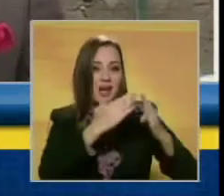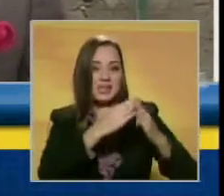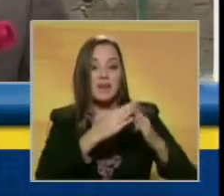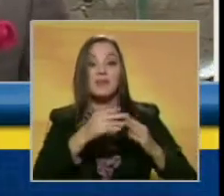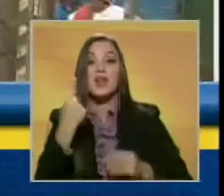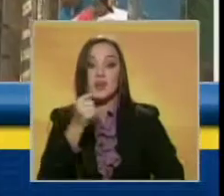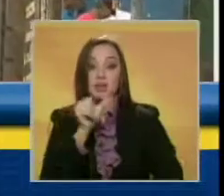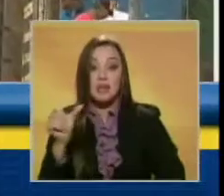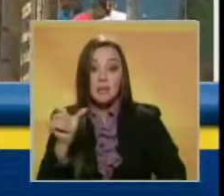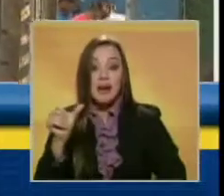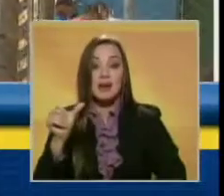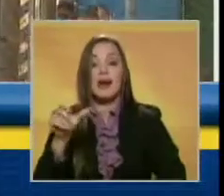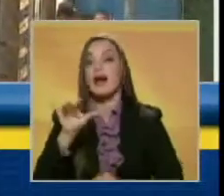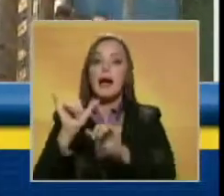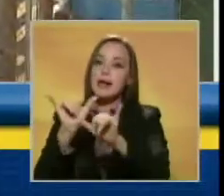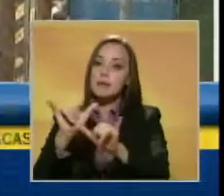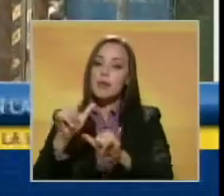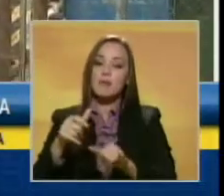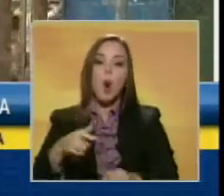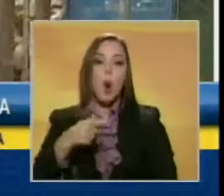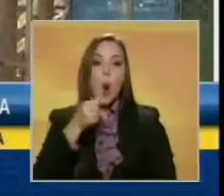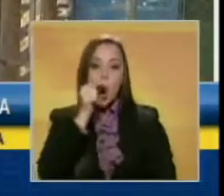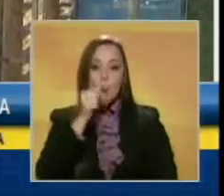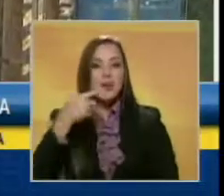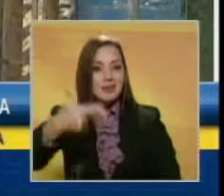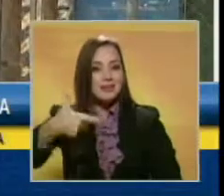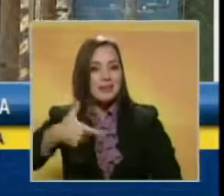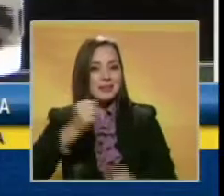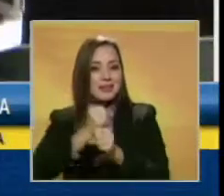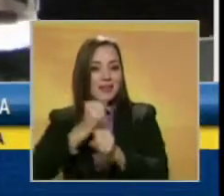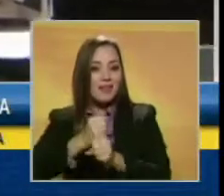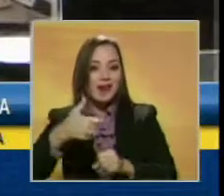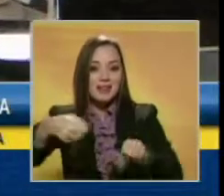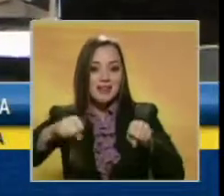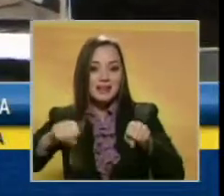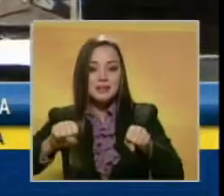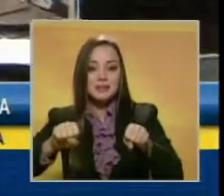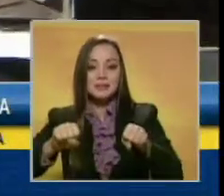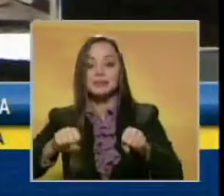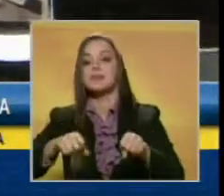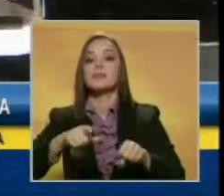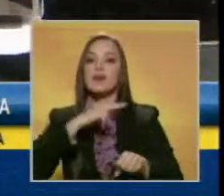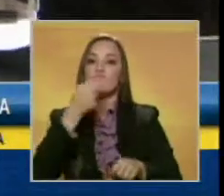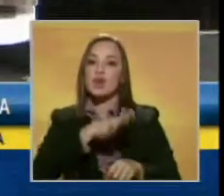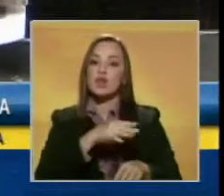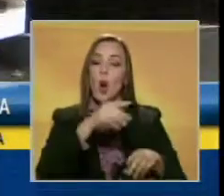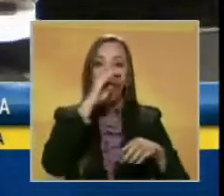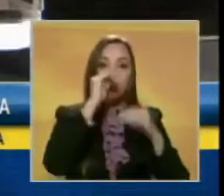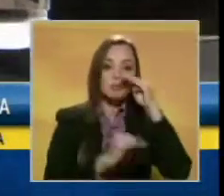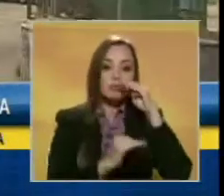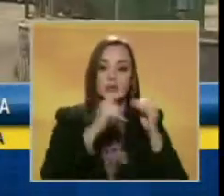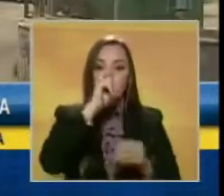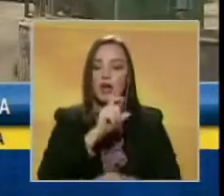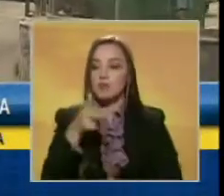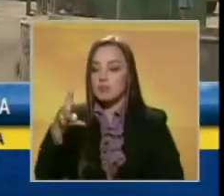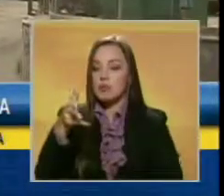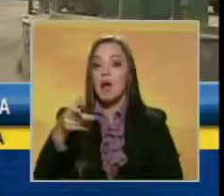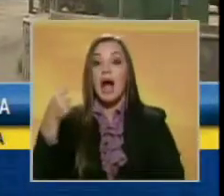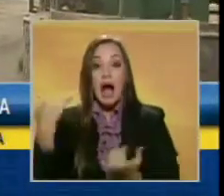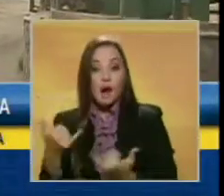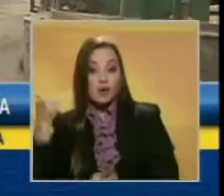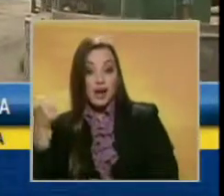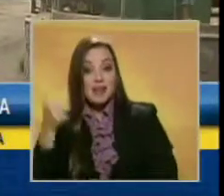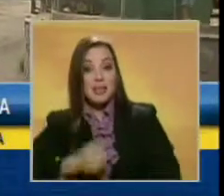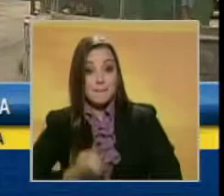un mototaxista por parte de un menor de edad, ocurrió el crimen del oficial de la PNB, Claudio José Medina Hinojosa, de 29